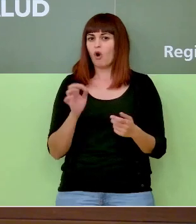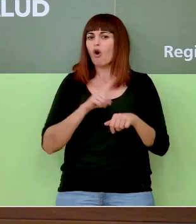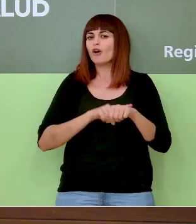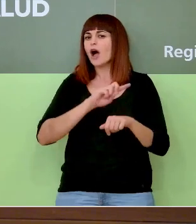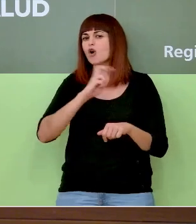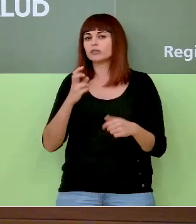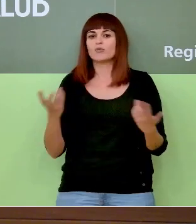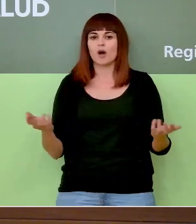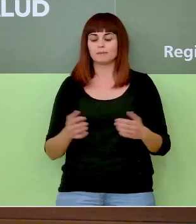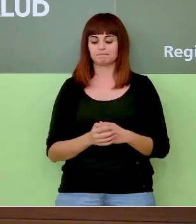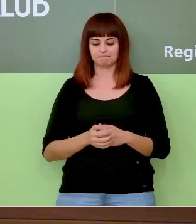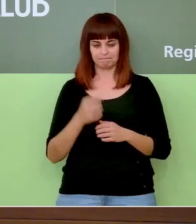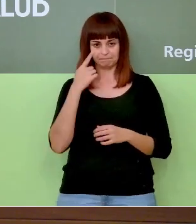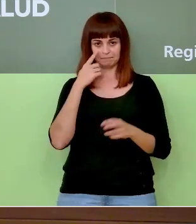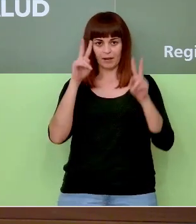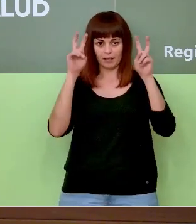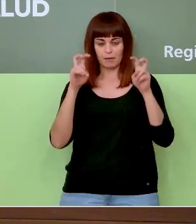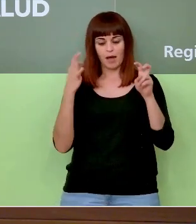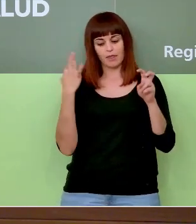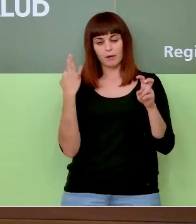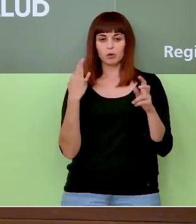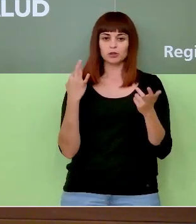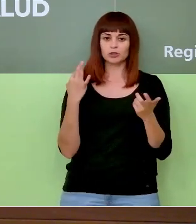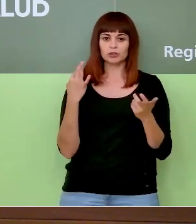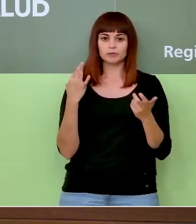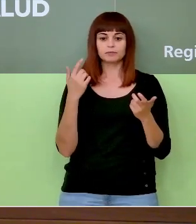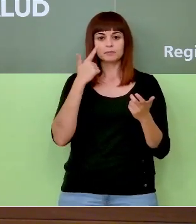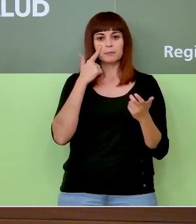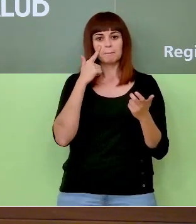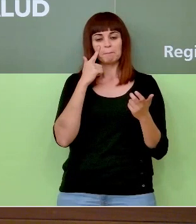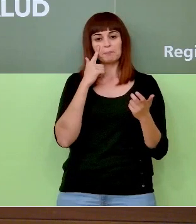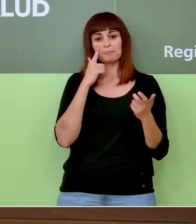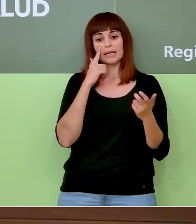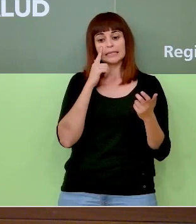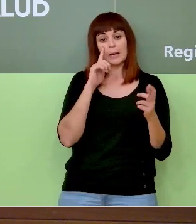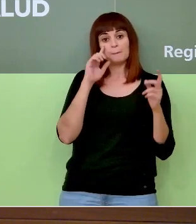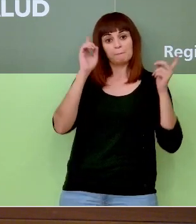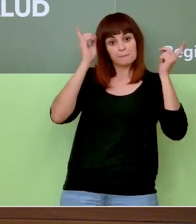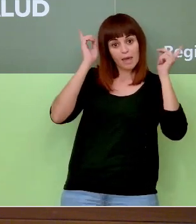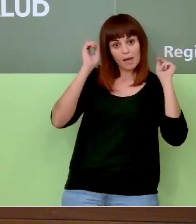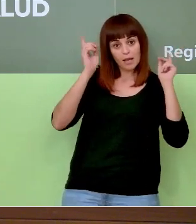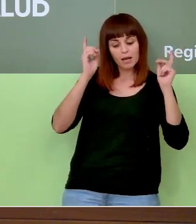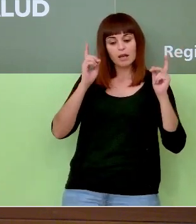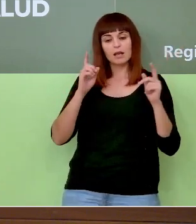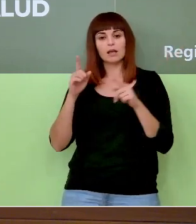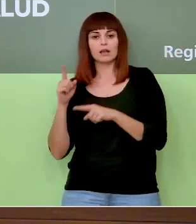Bueno, la cuestión es que hay que combinar la prevención con la